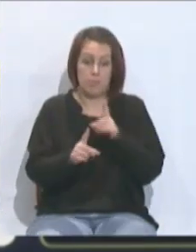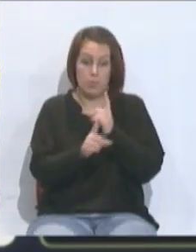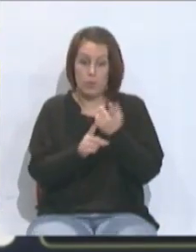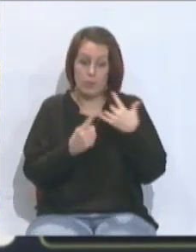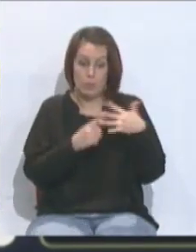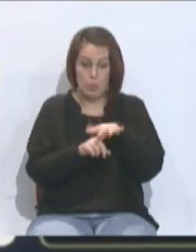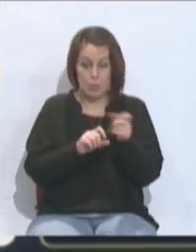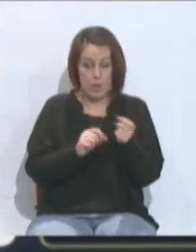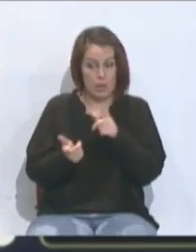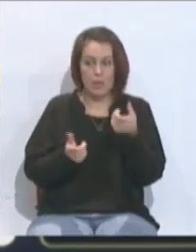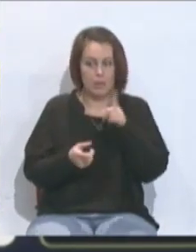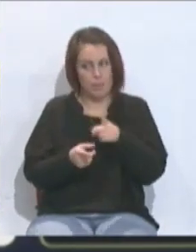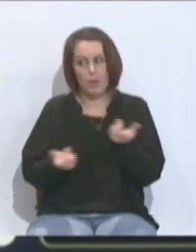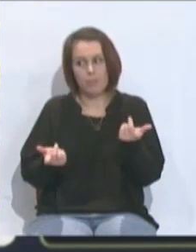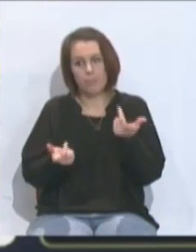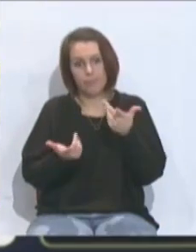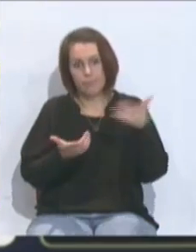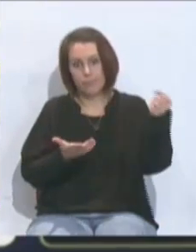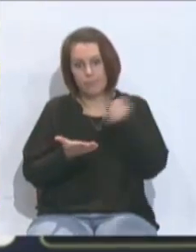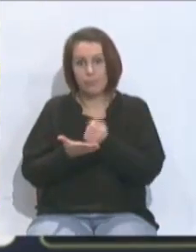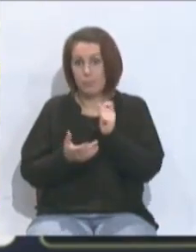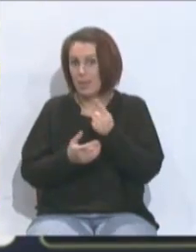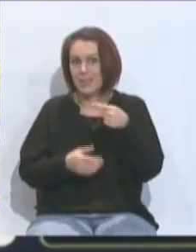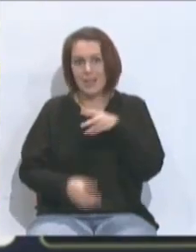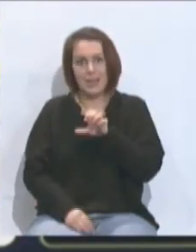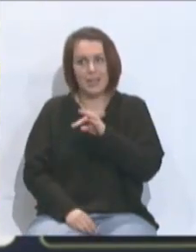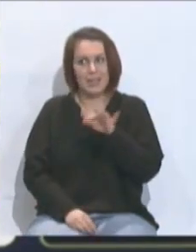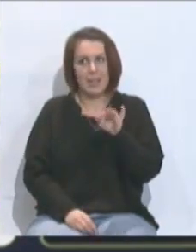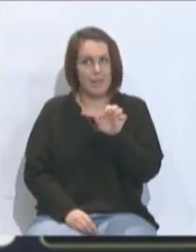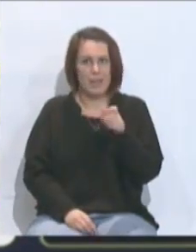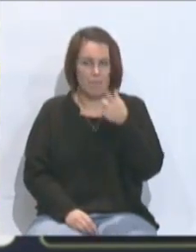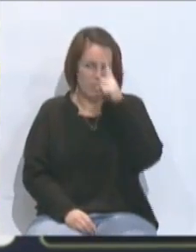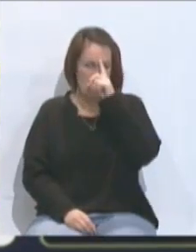en una situación parecida también se han reforzado, el que más es el Getafe, creo recordar,